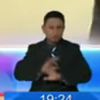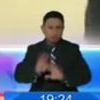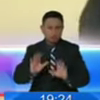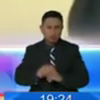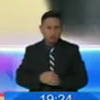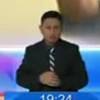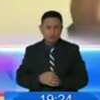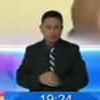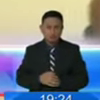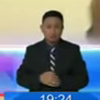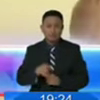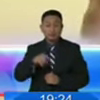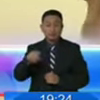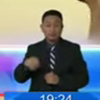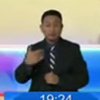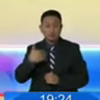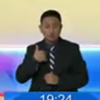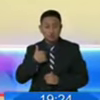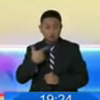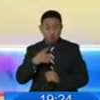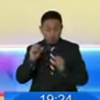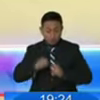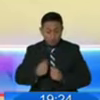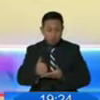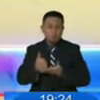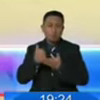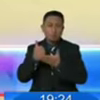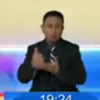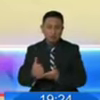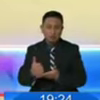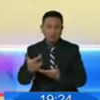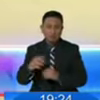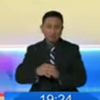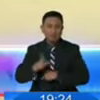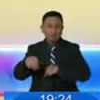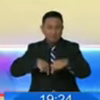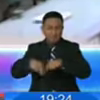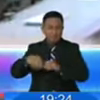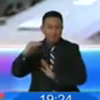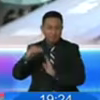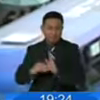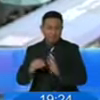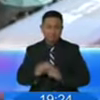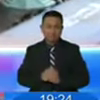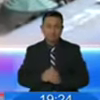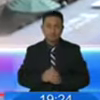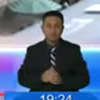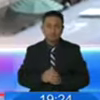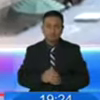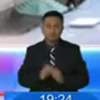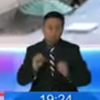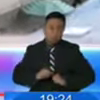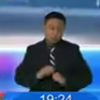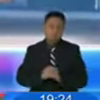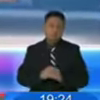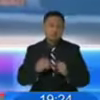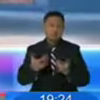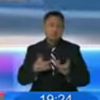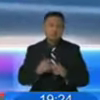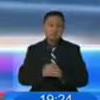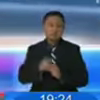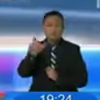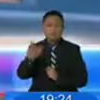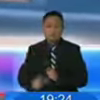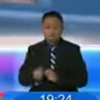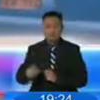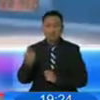estoy compensando muchas cosas de la ciudad. Opciones para generar costos acordes al bolsillo del